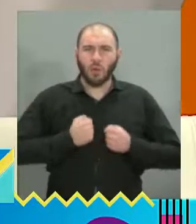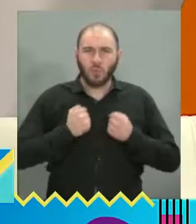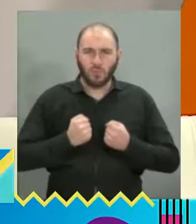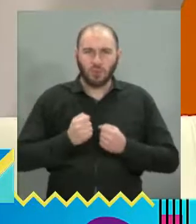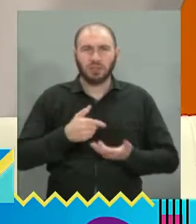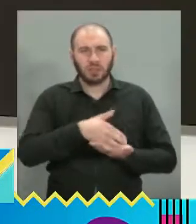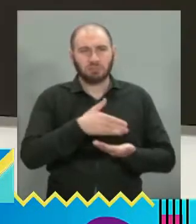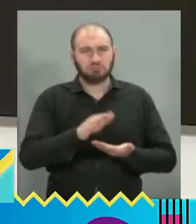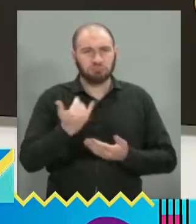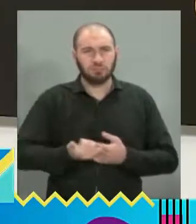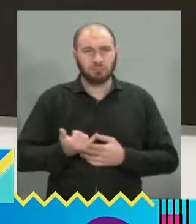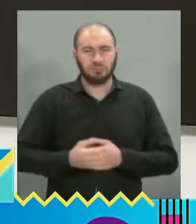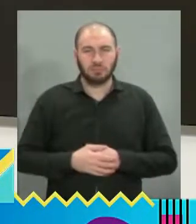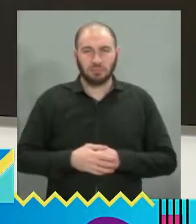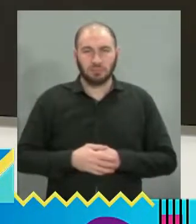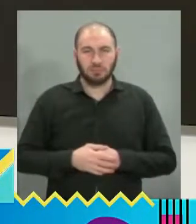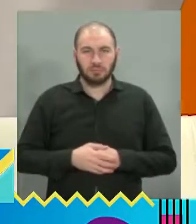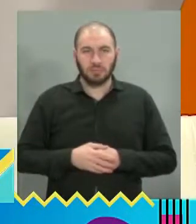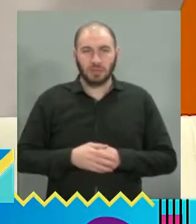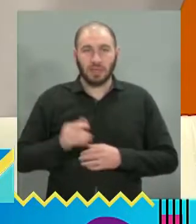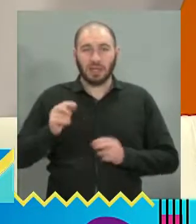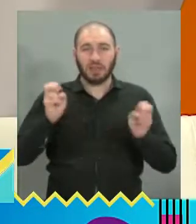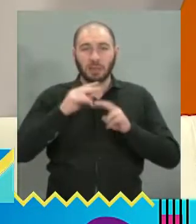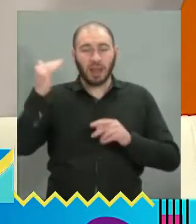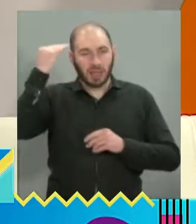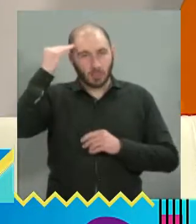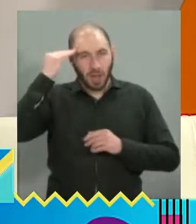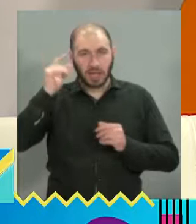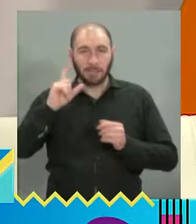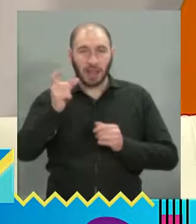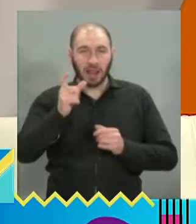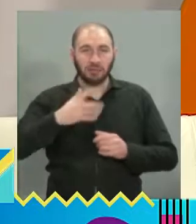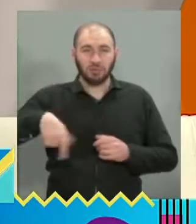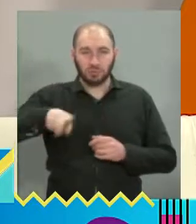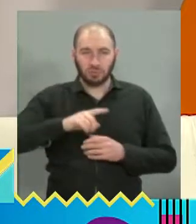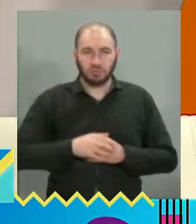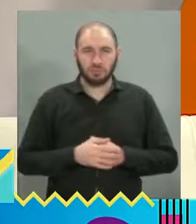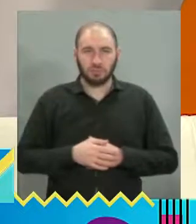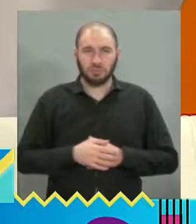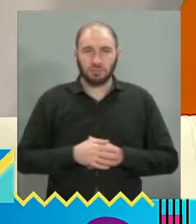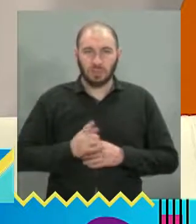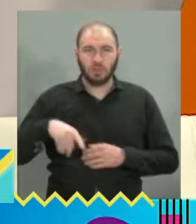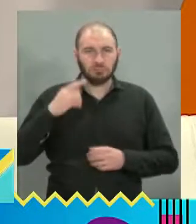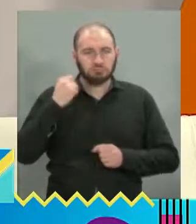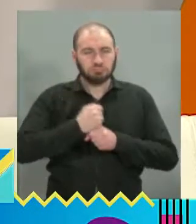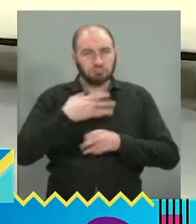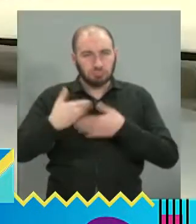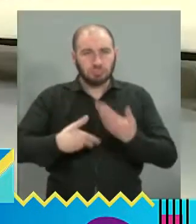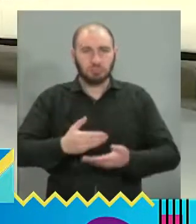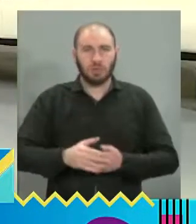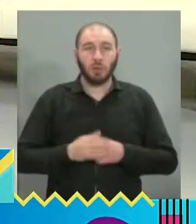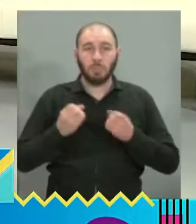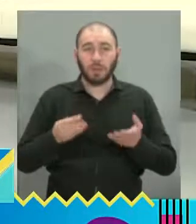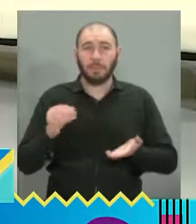de discriminación. Entonces, realmente, a nivel lenguaje, ese es un término que tenemos que trabajar mucho. Porque